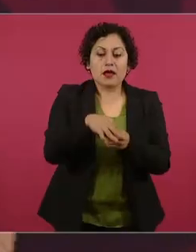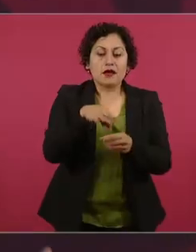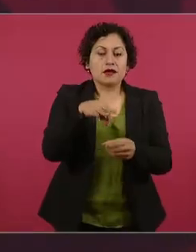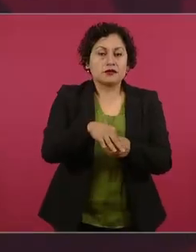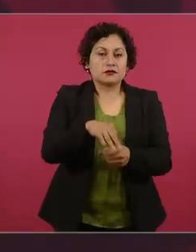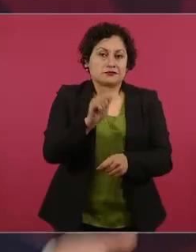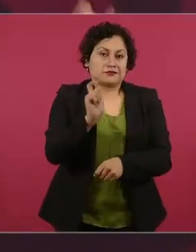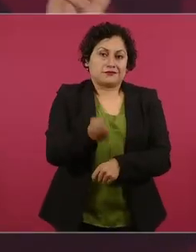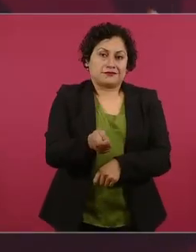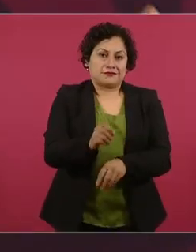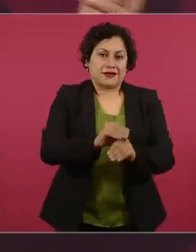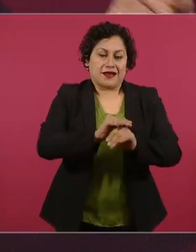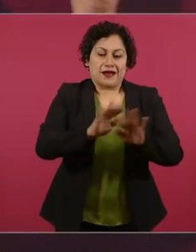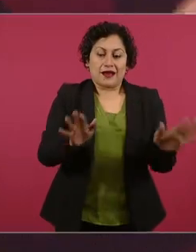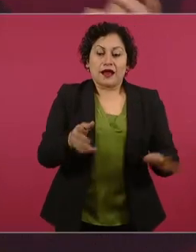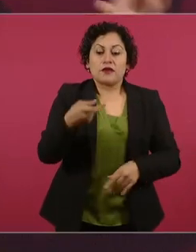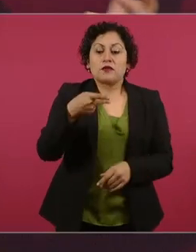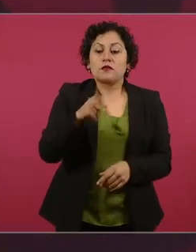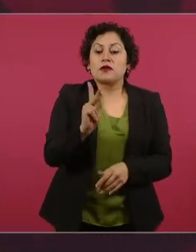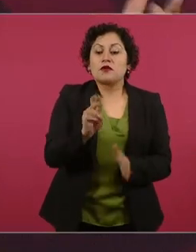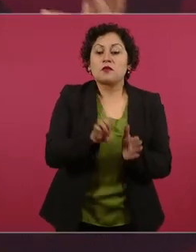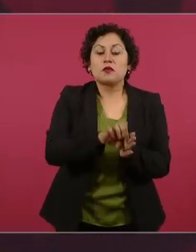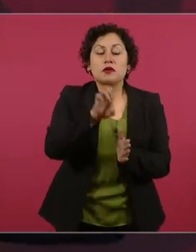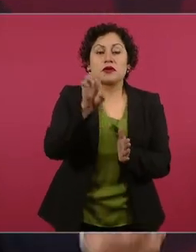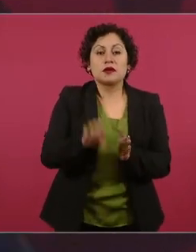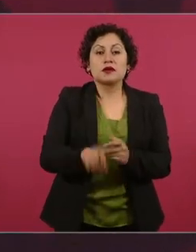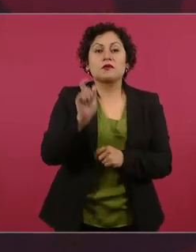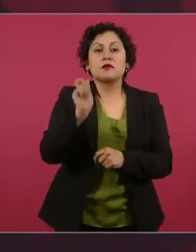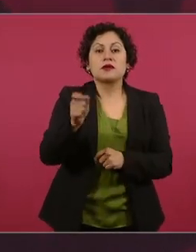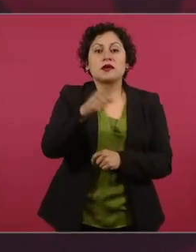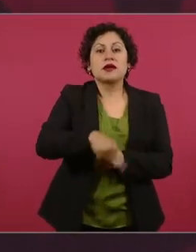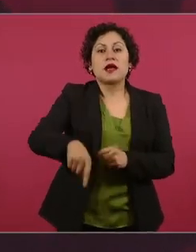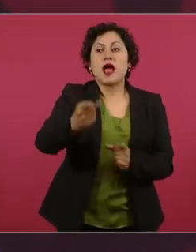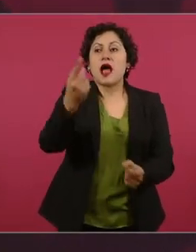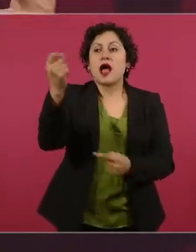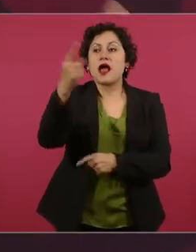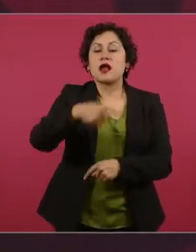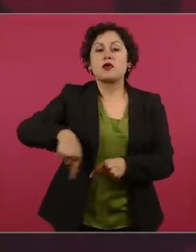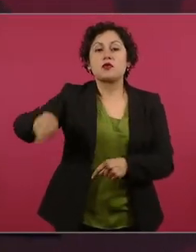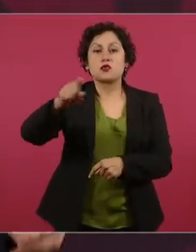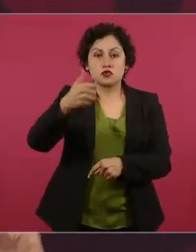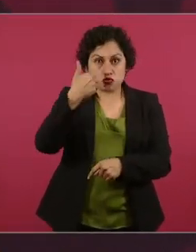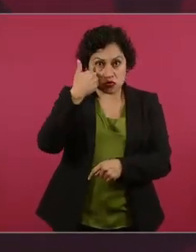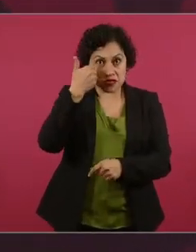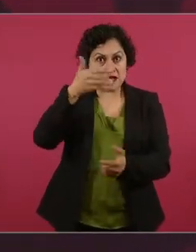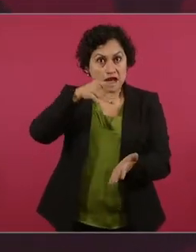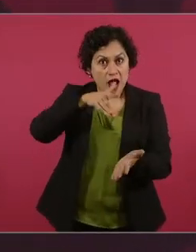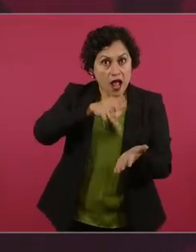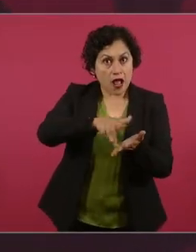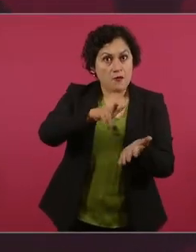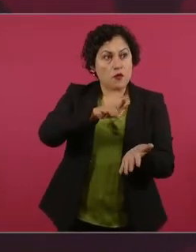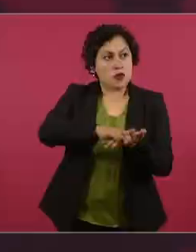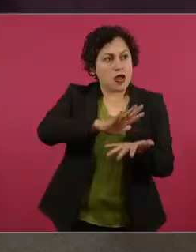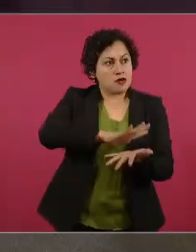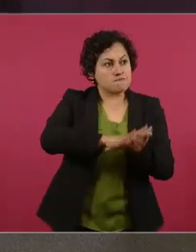si los que apoyan la transformación y los que quieren que se fortalezca